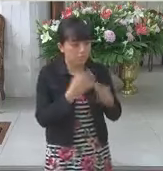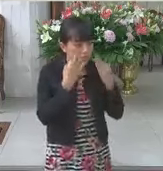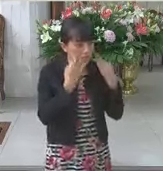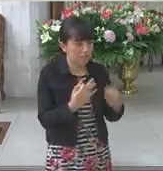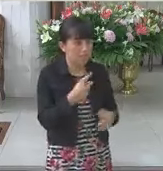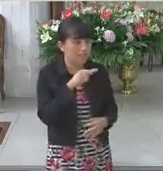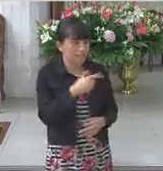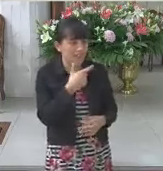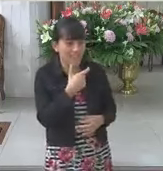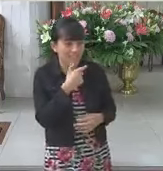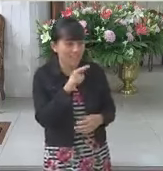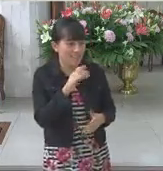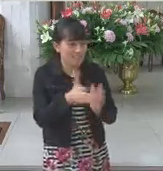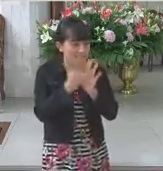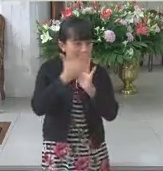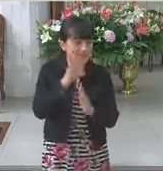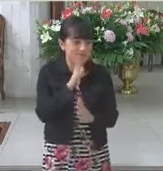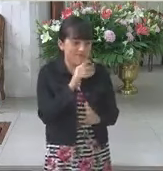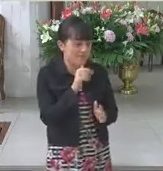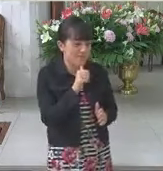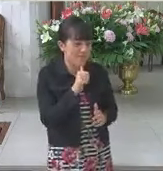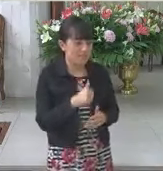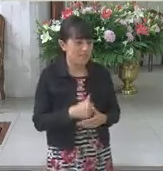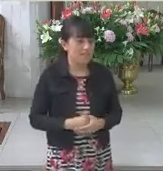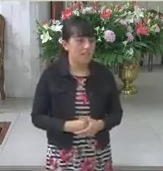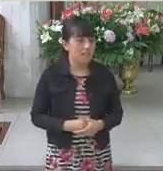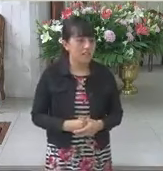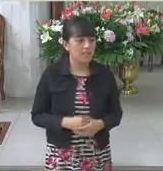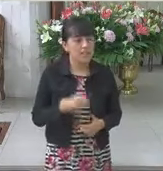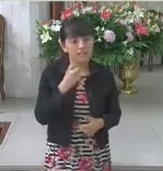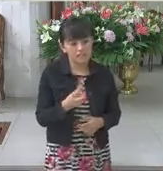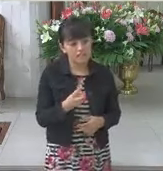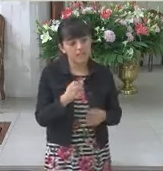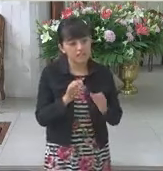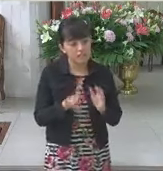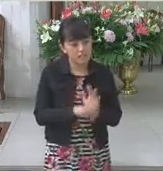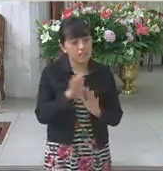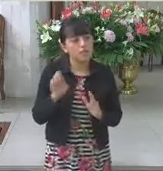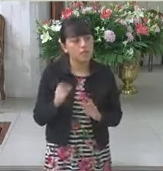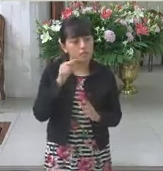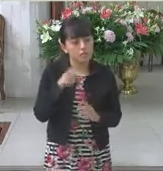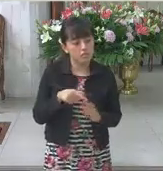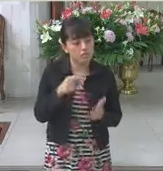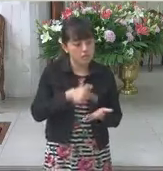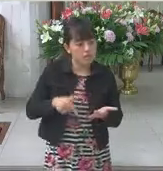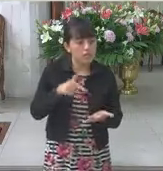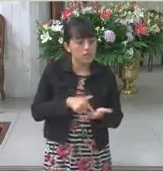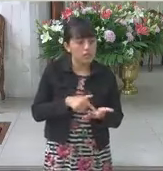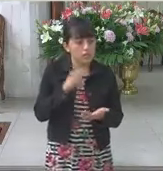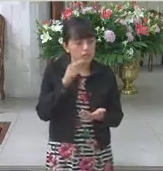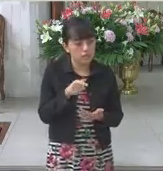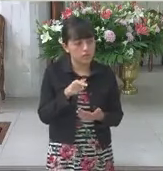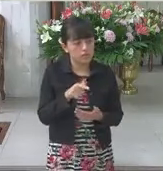Porque allá en el Oriente se acostumbraba que aunque fuera una casa